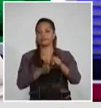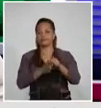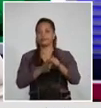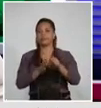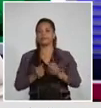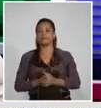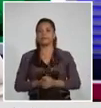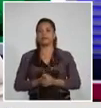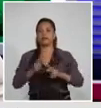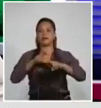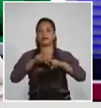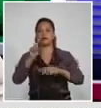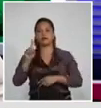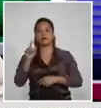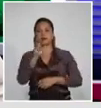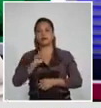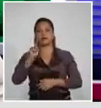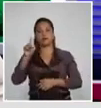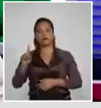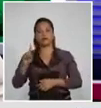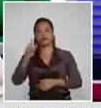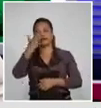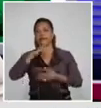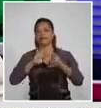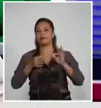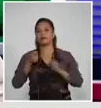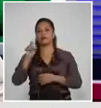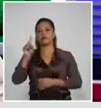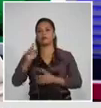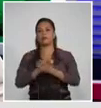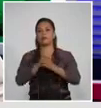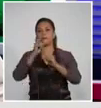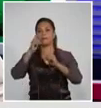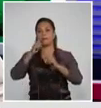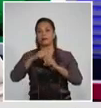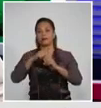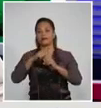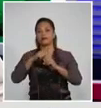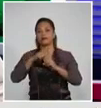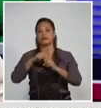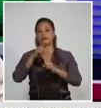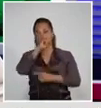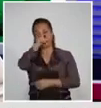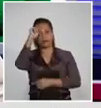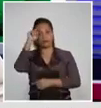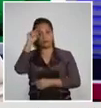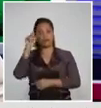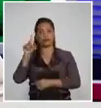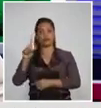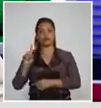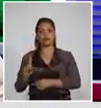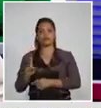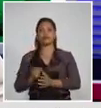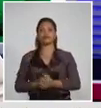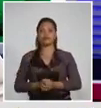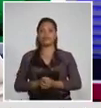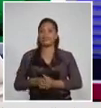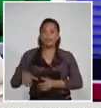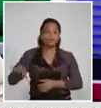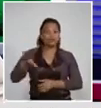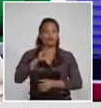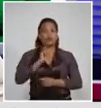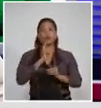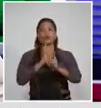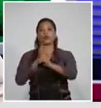2, de Camagüey 1, de Artemisa 1, de Matanzas y Santi Espíritus 1. Todos contactos